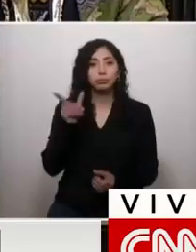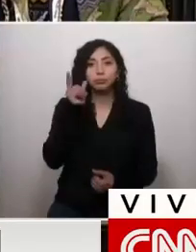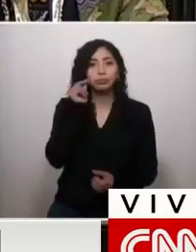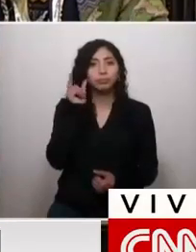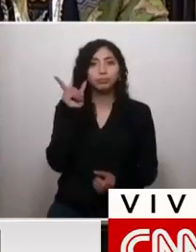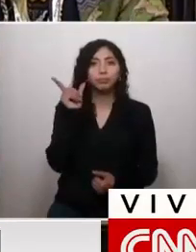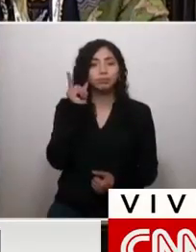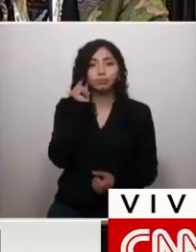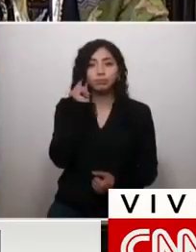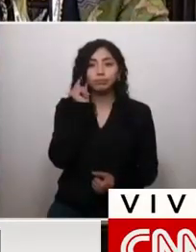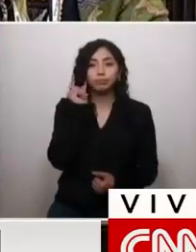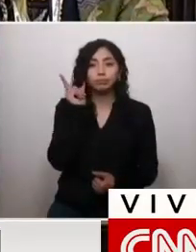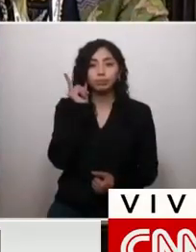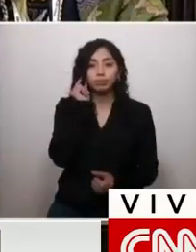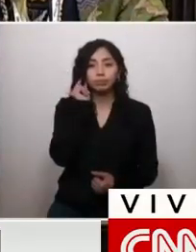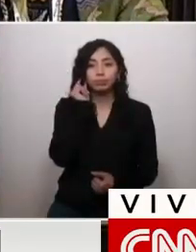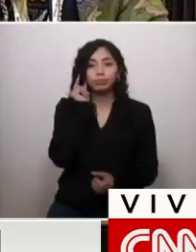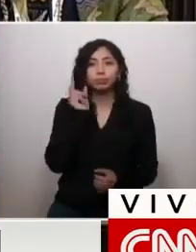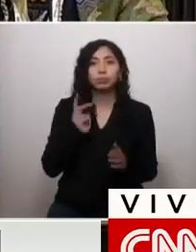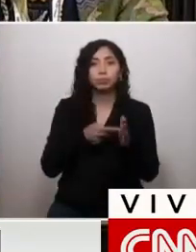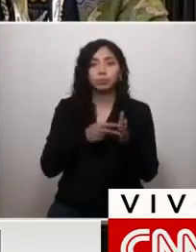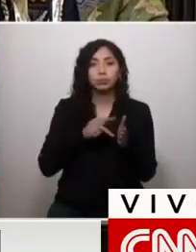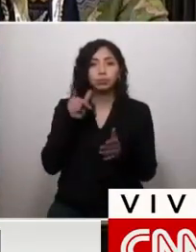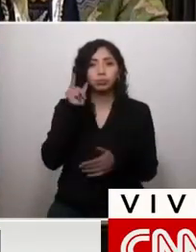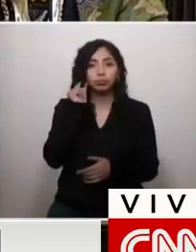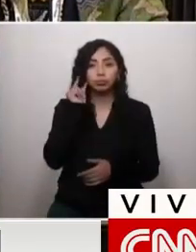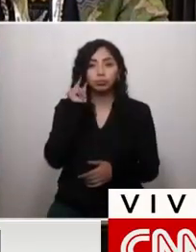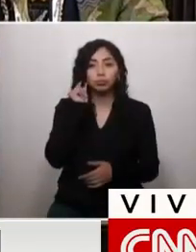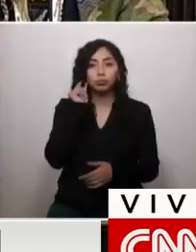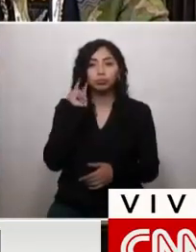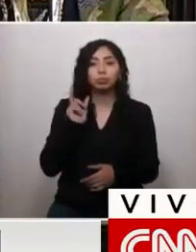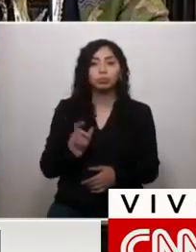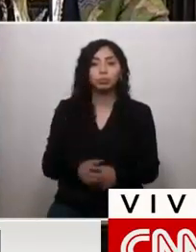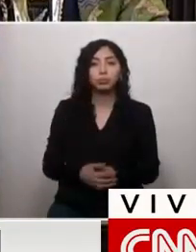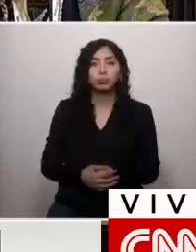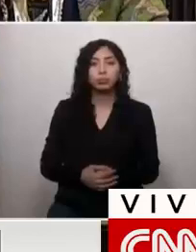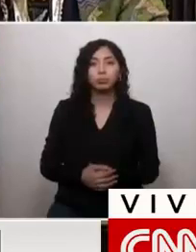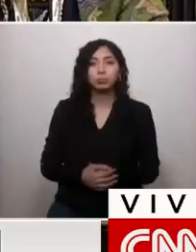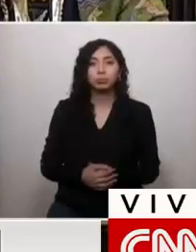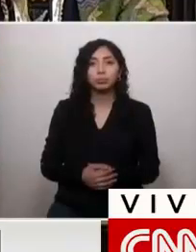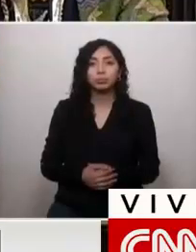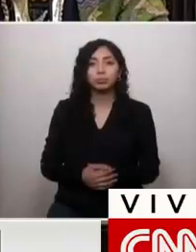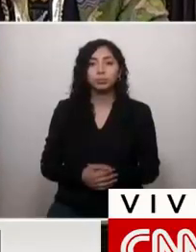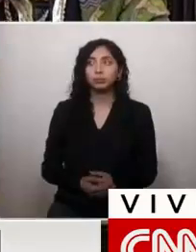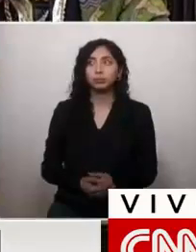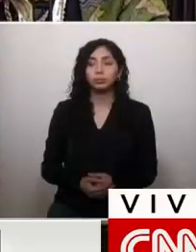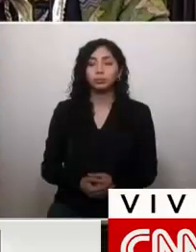este momento bastante emotivo que se dio hoy día en la mañana acá en la Convención Constitucional.